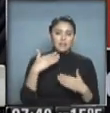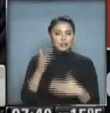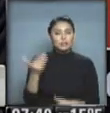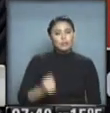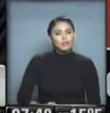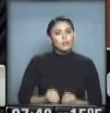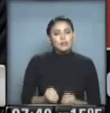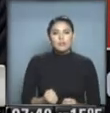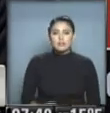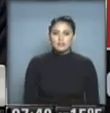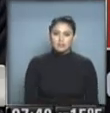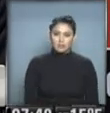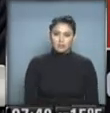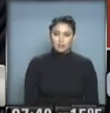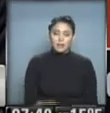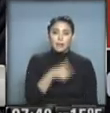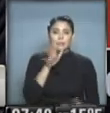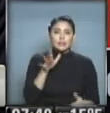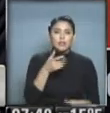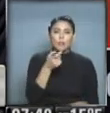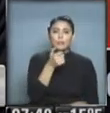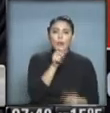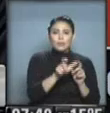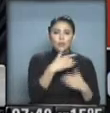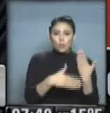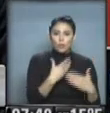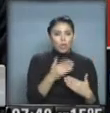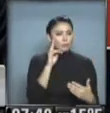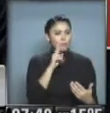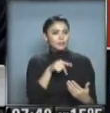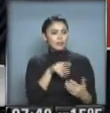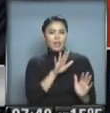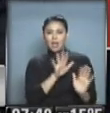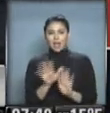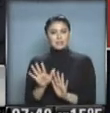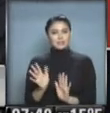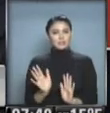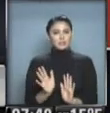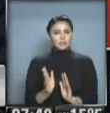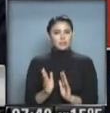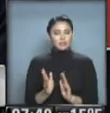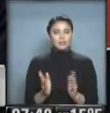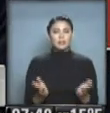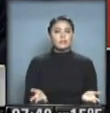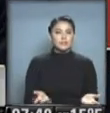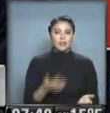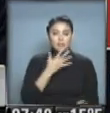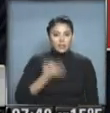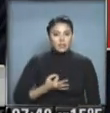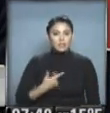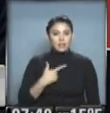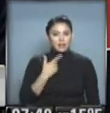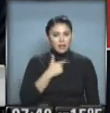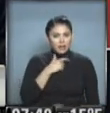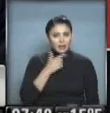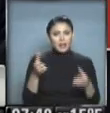el esfuerzo. Me parece que muy pocos jugadores vi que se manejen de esa manera y que tengan realmente la intención